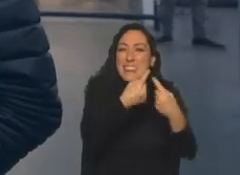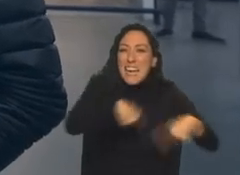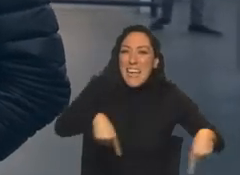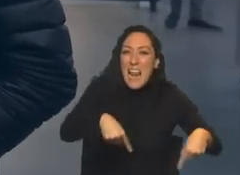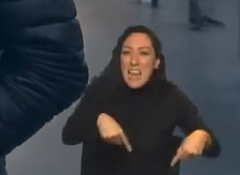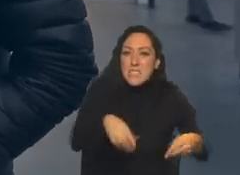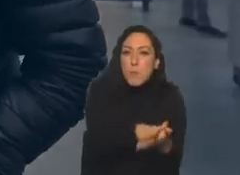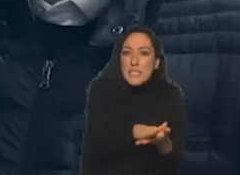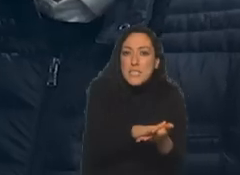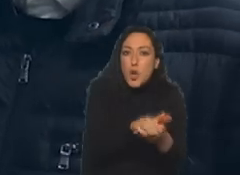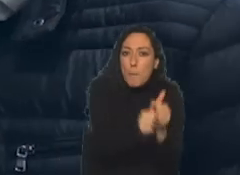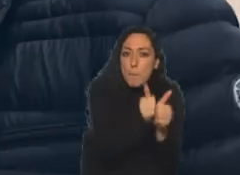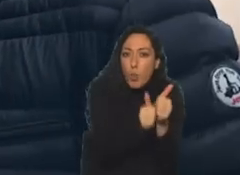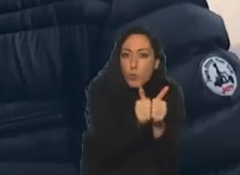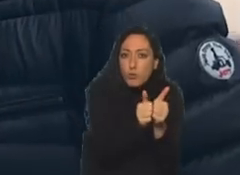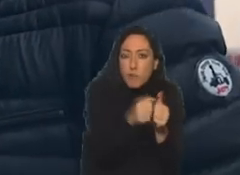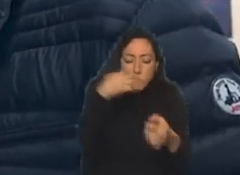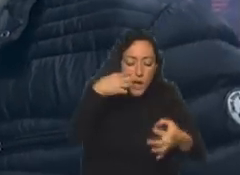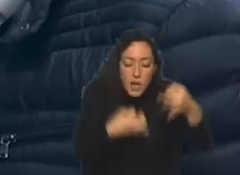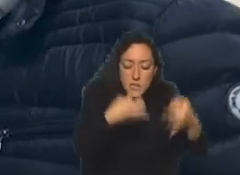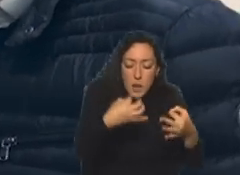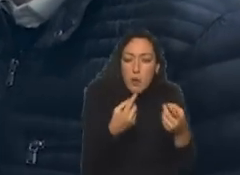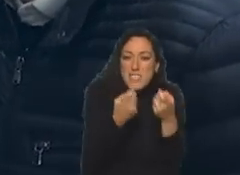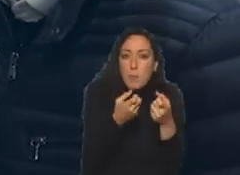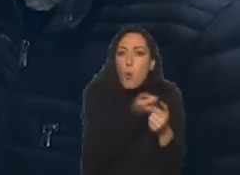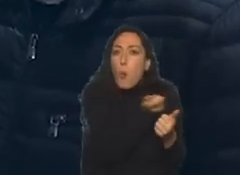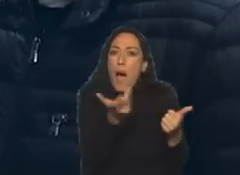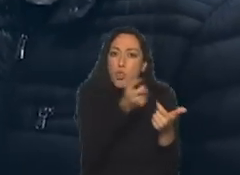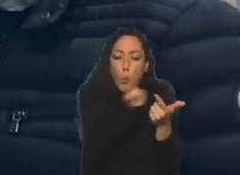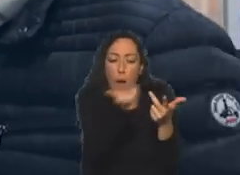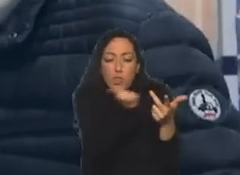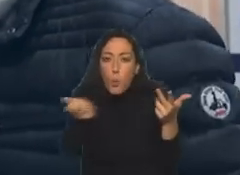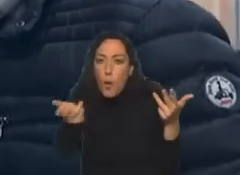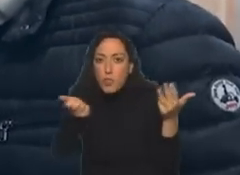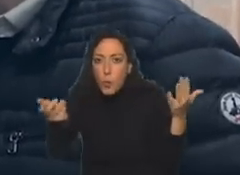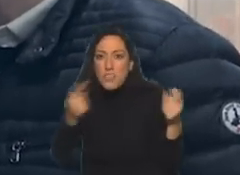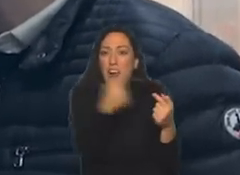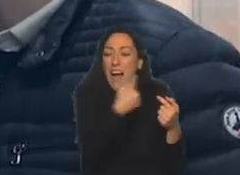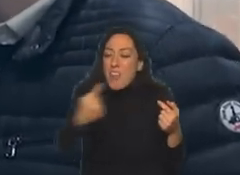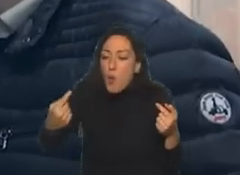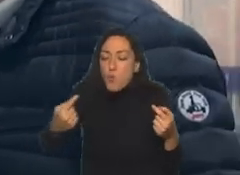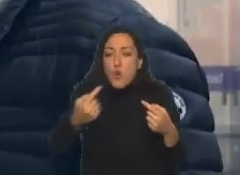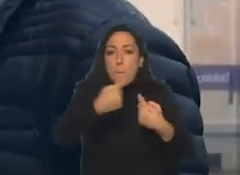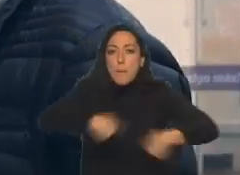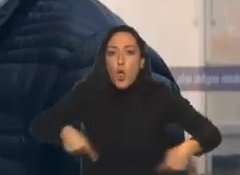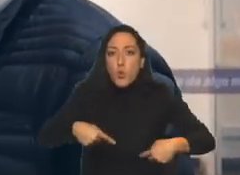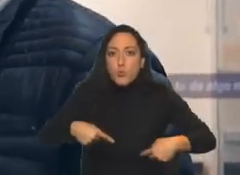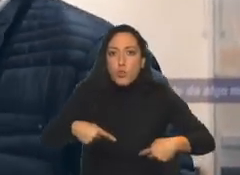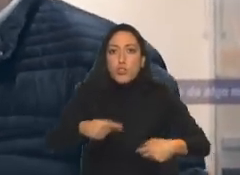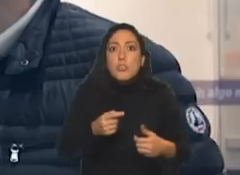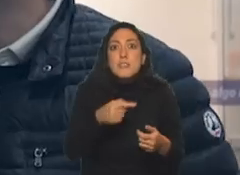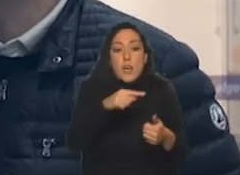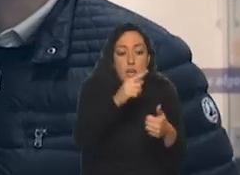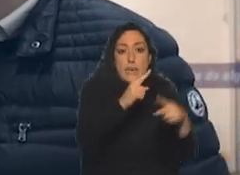de cada insumo que interviene en cada producto. Y de ahí se empiezan a formar los